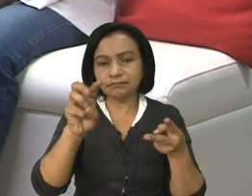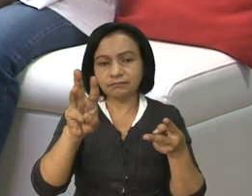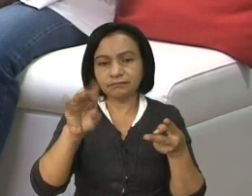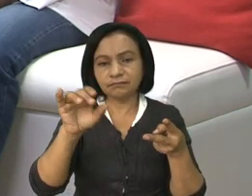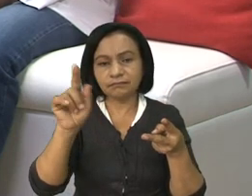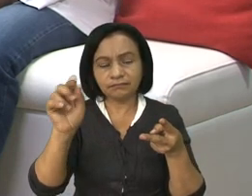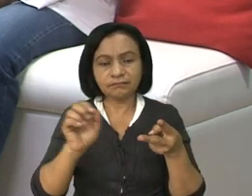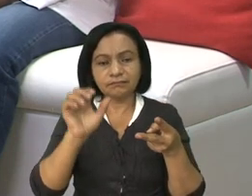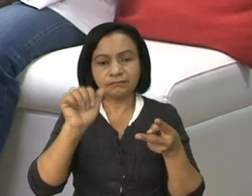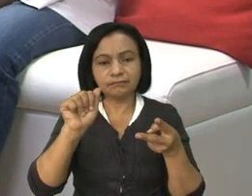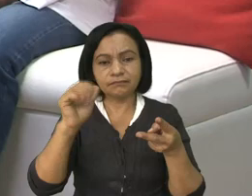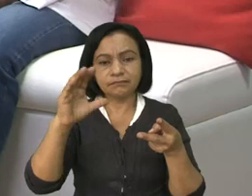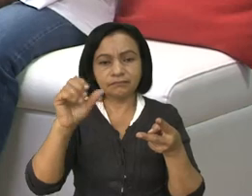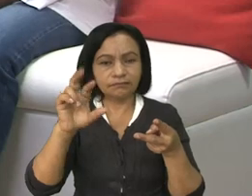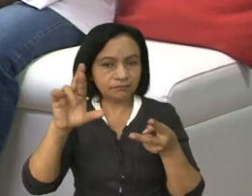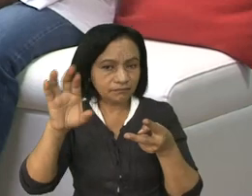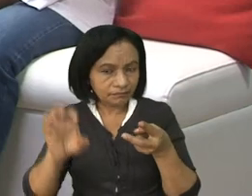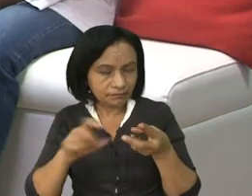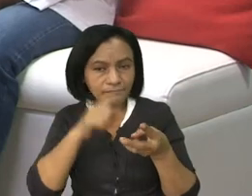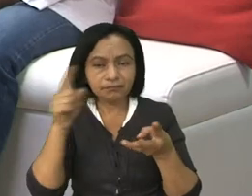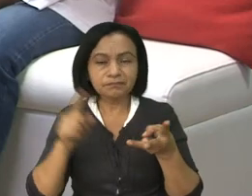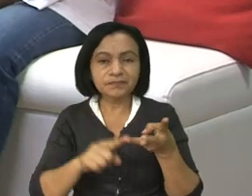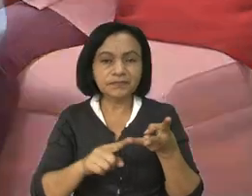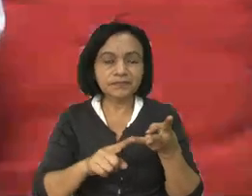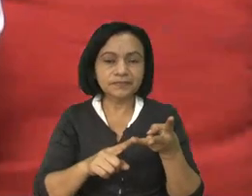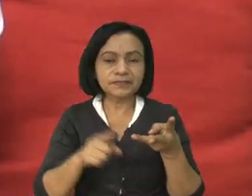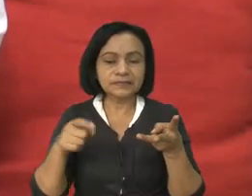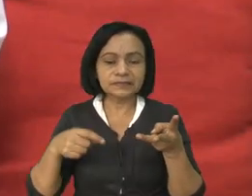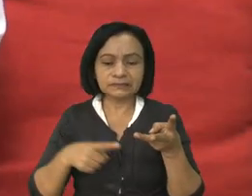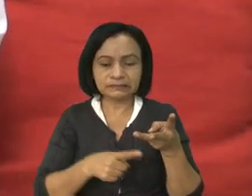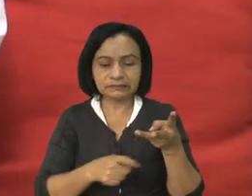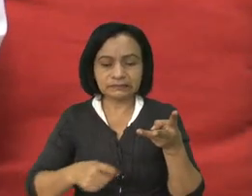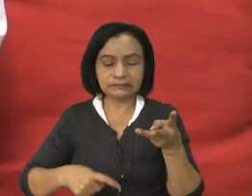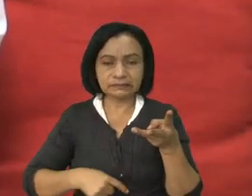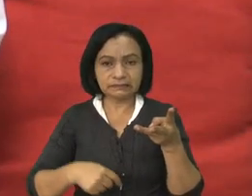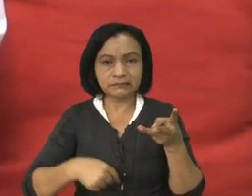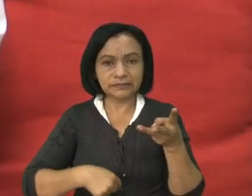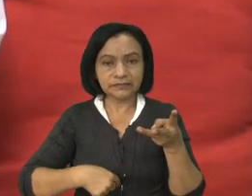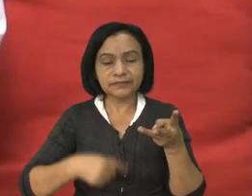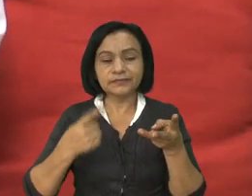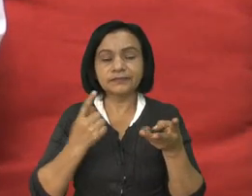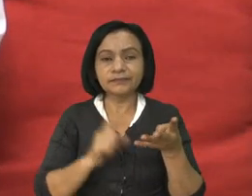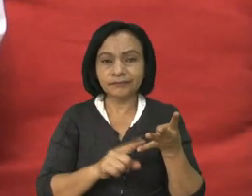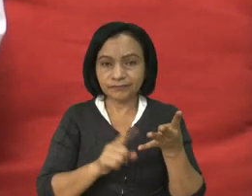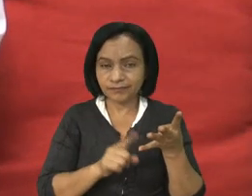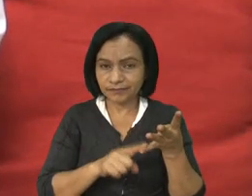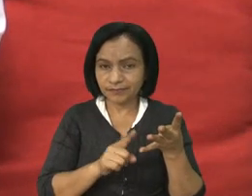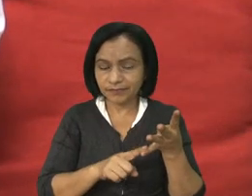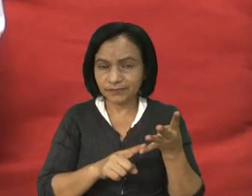son las Ascaris lumbricoides, que normalmente lo conocemos como los gusanos. Y